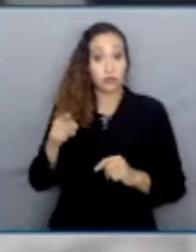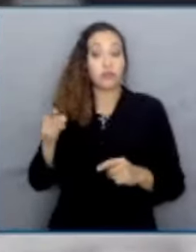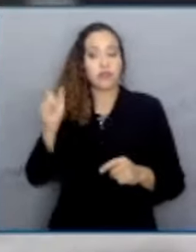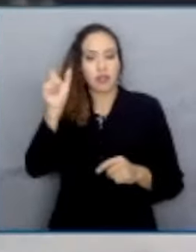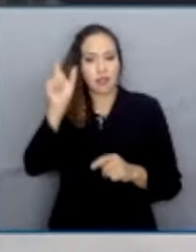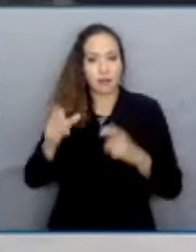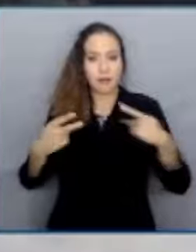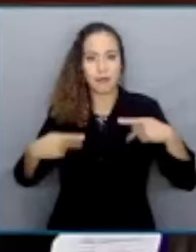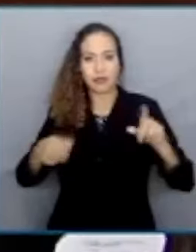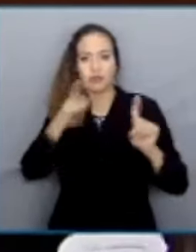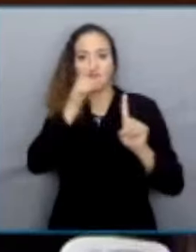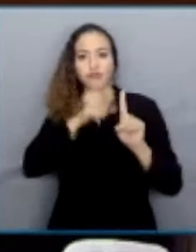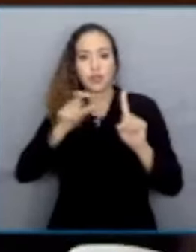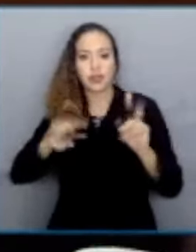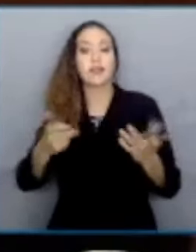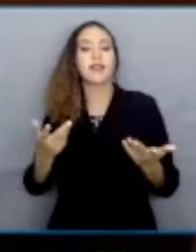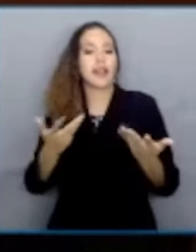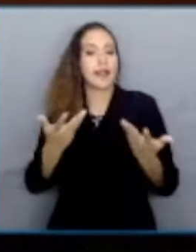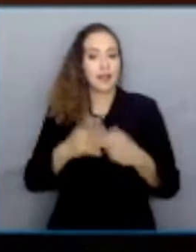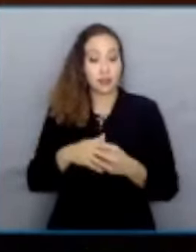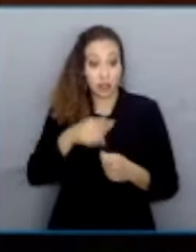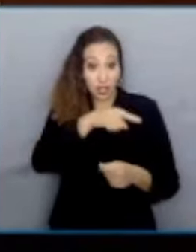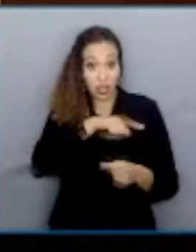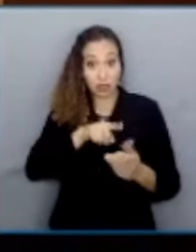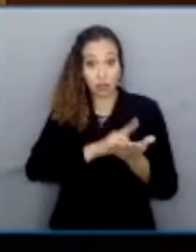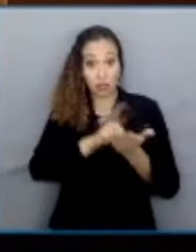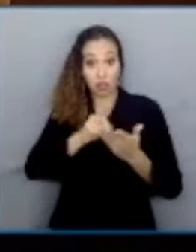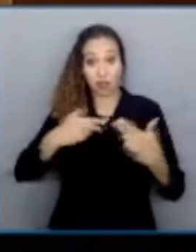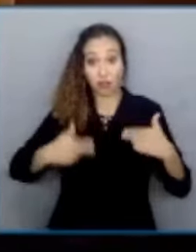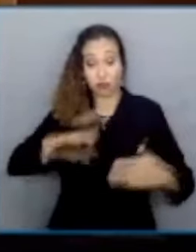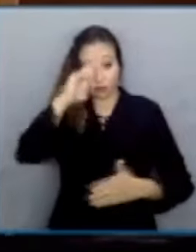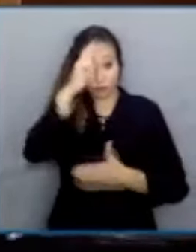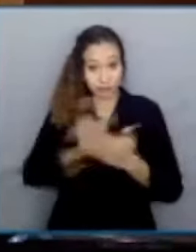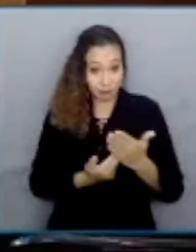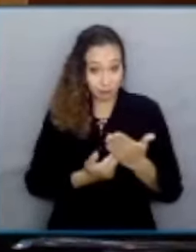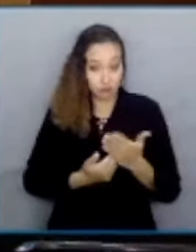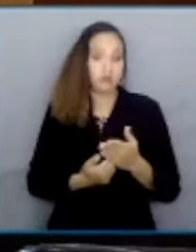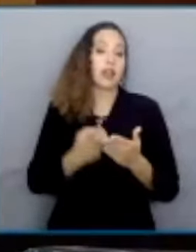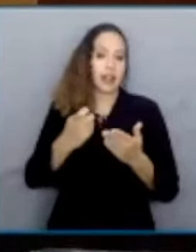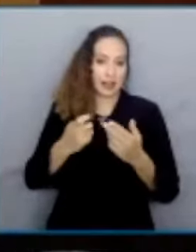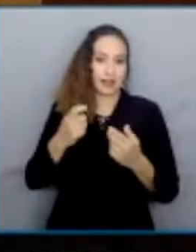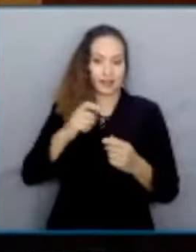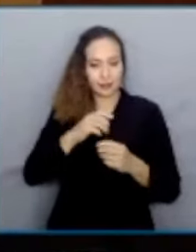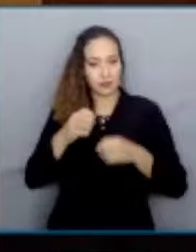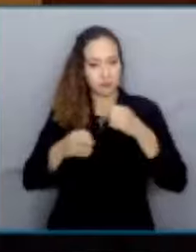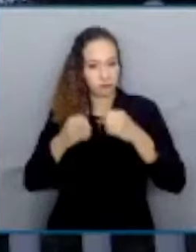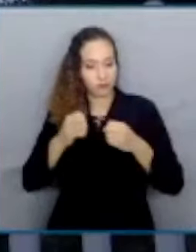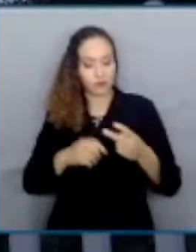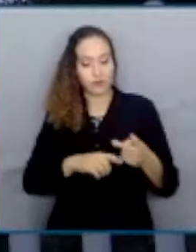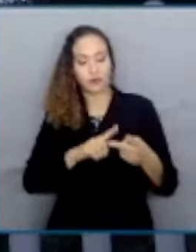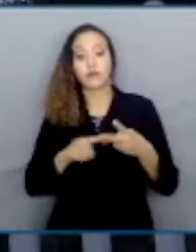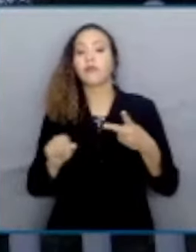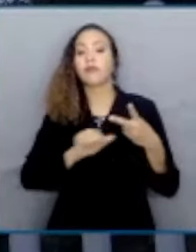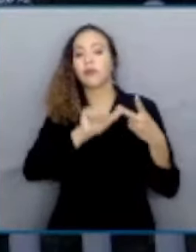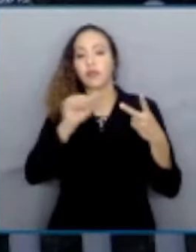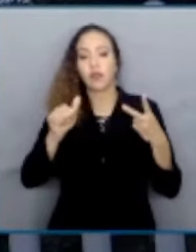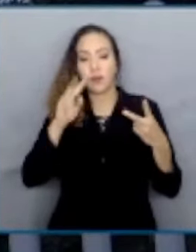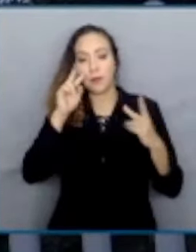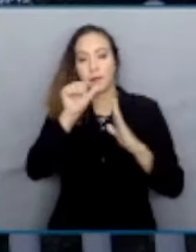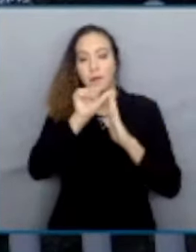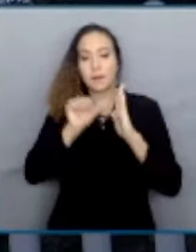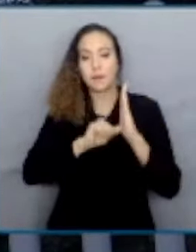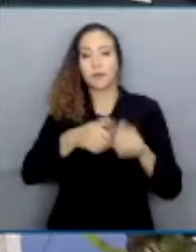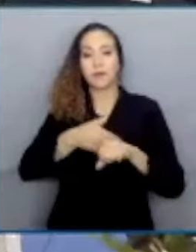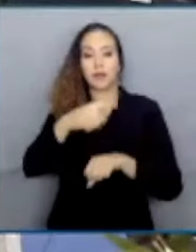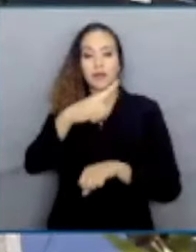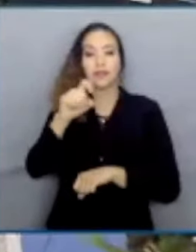e irretroactividad. Hay otro amparo en revisión por el que se pronunciaría sobre la validez o invalidez del artículo 126, fracción